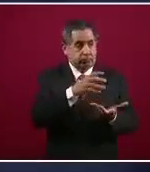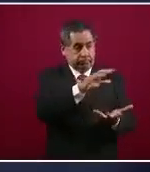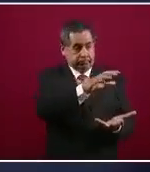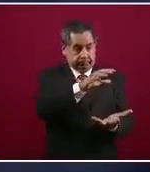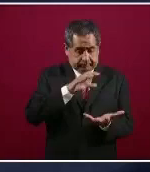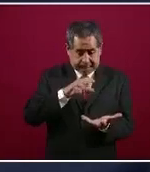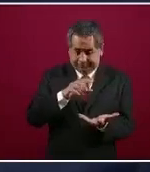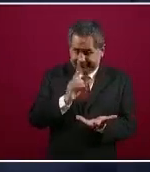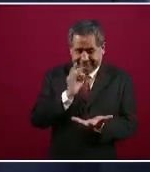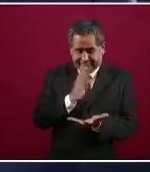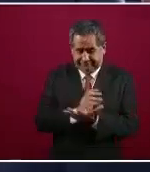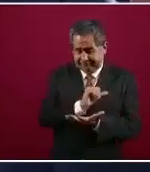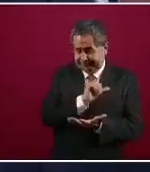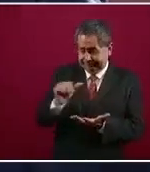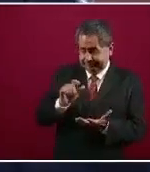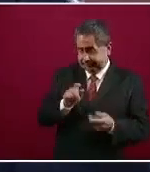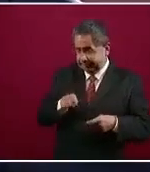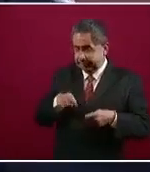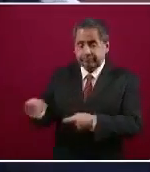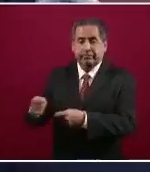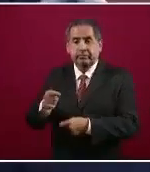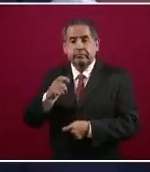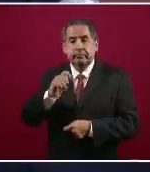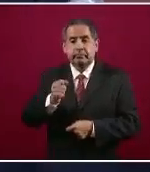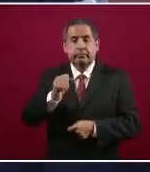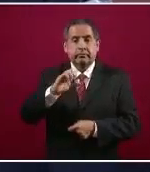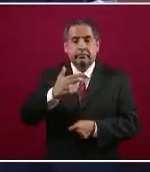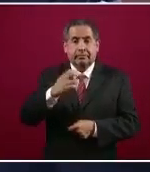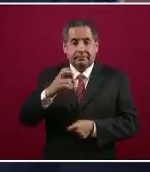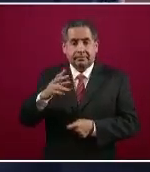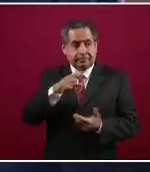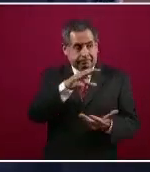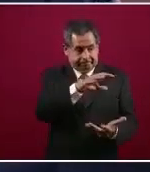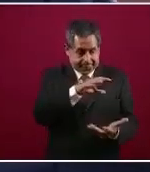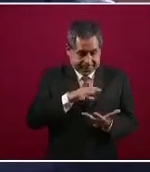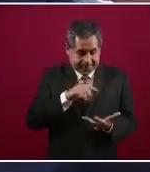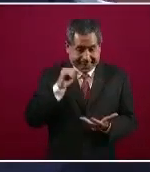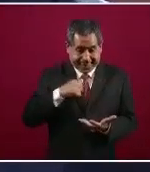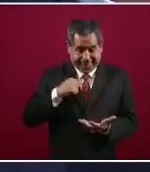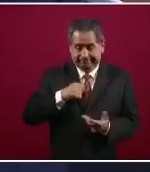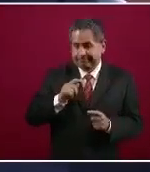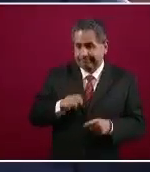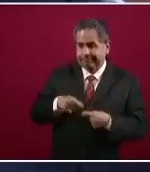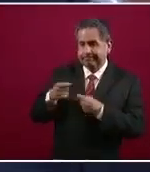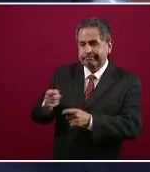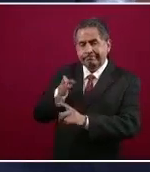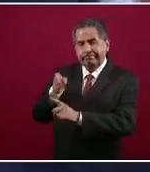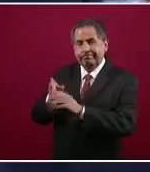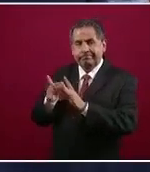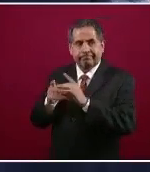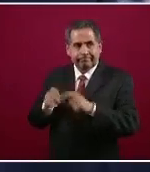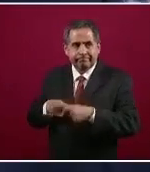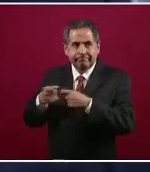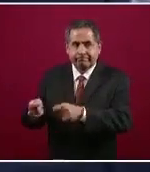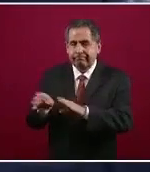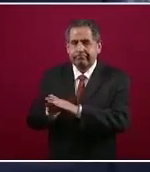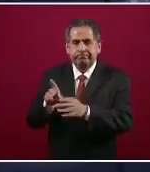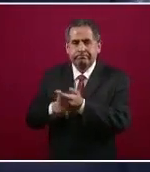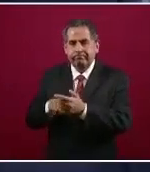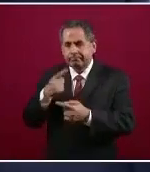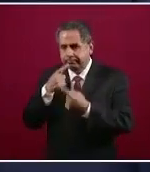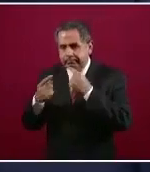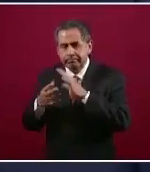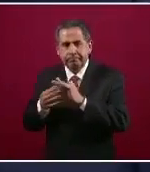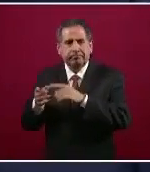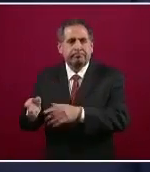ese dinero a la Secretaría de Hacienda y el partido que